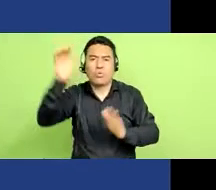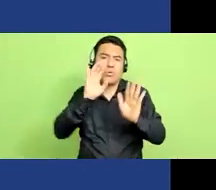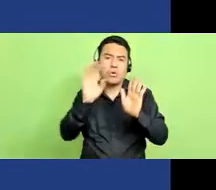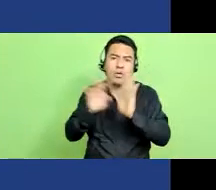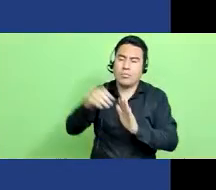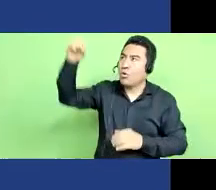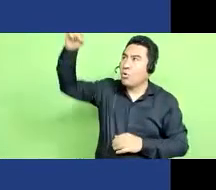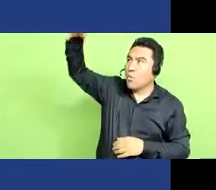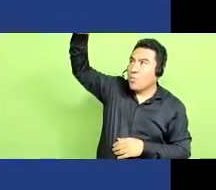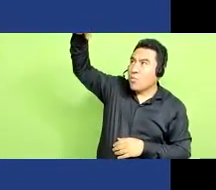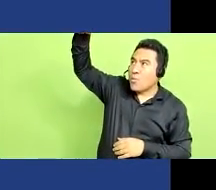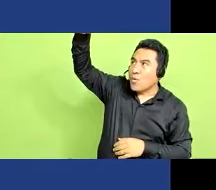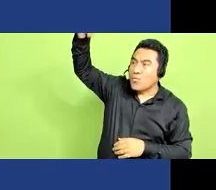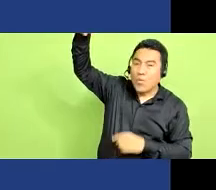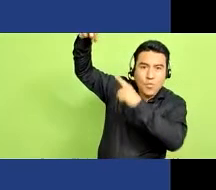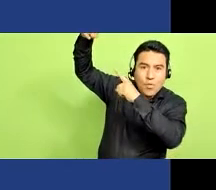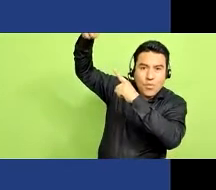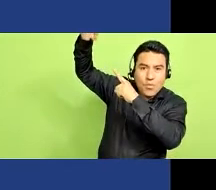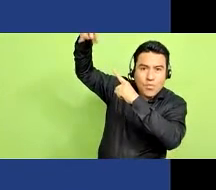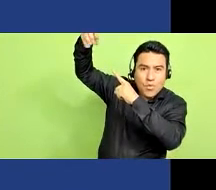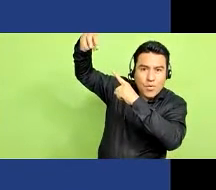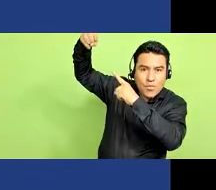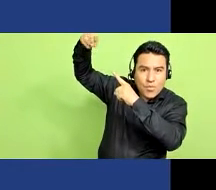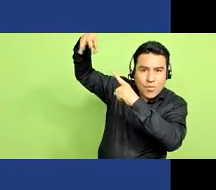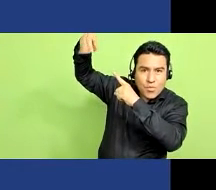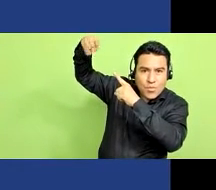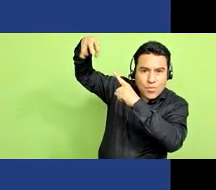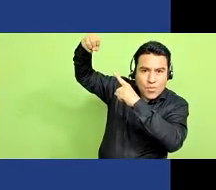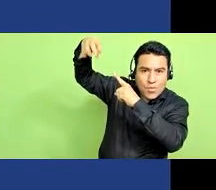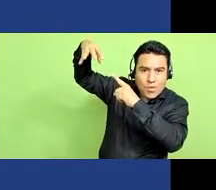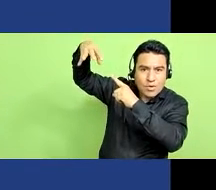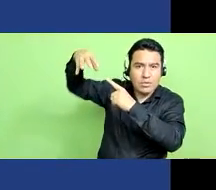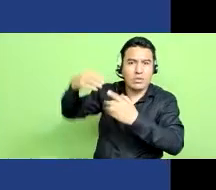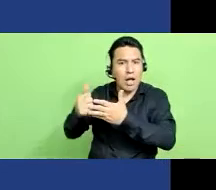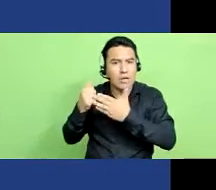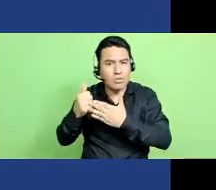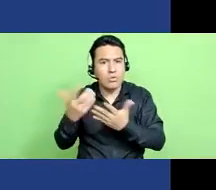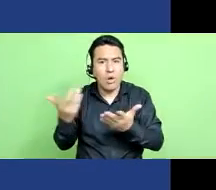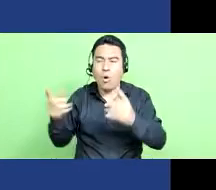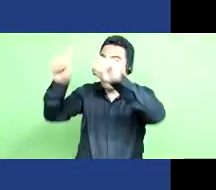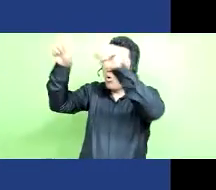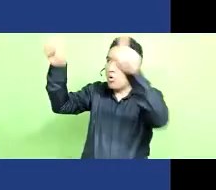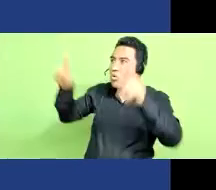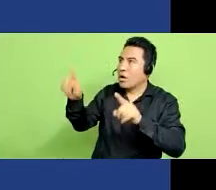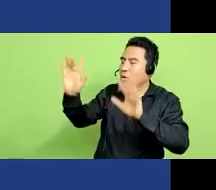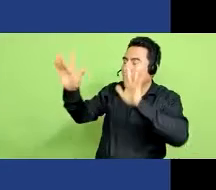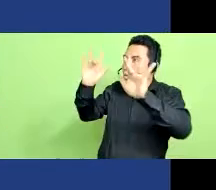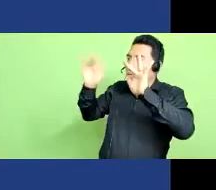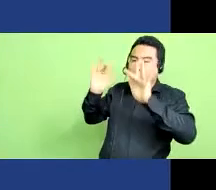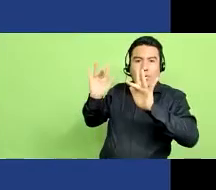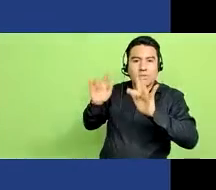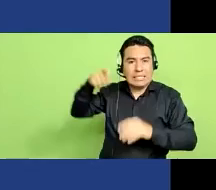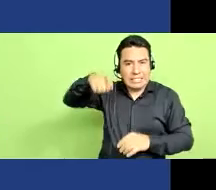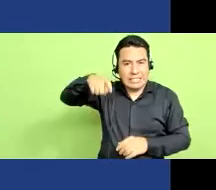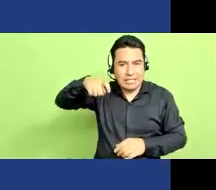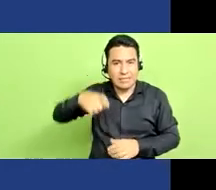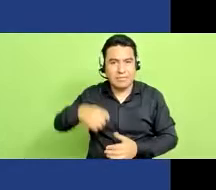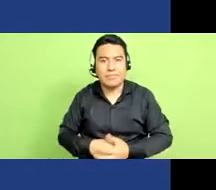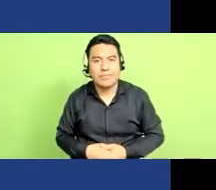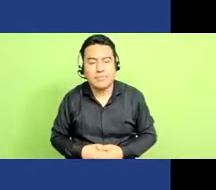luminosos cuál sería tu comentario por favor en